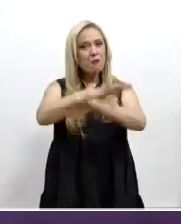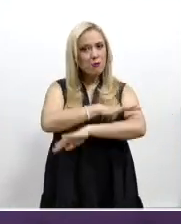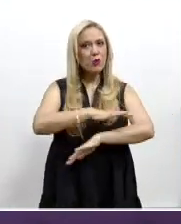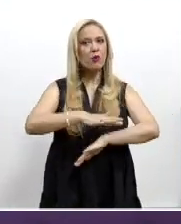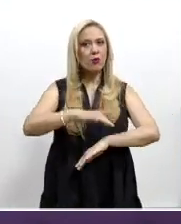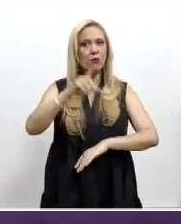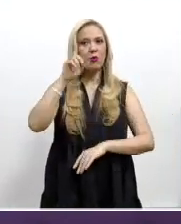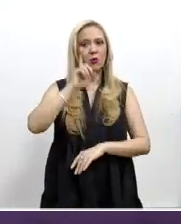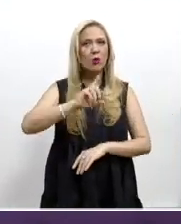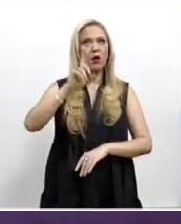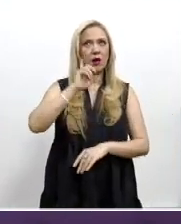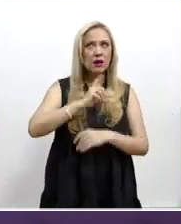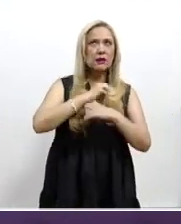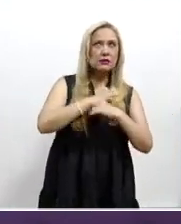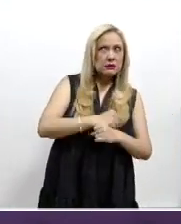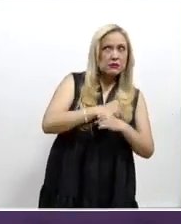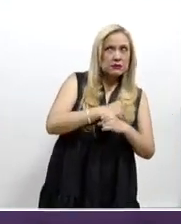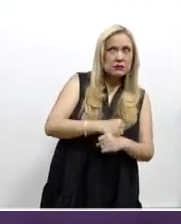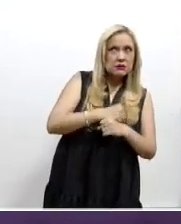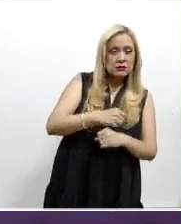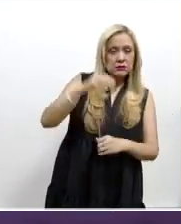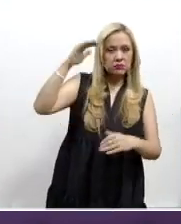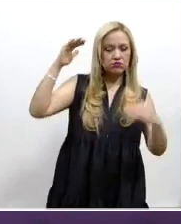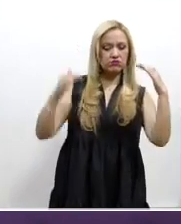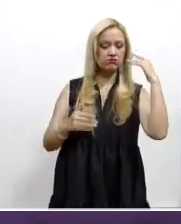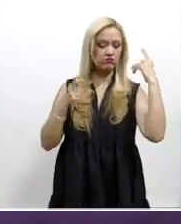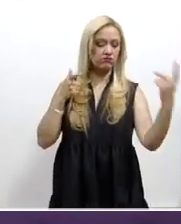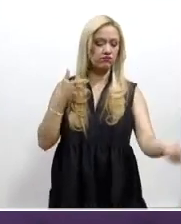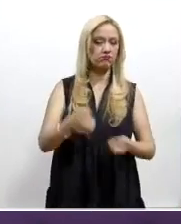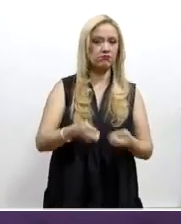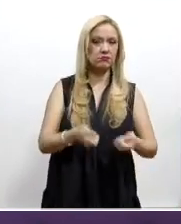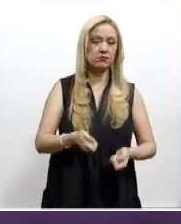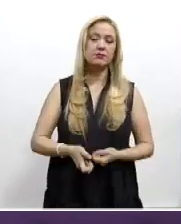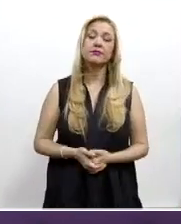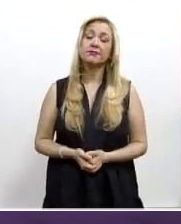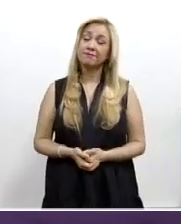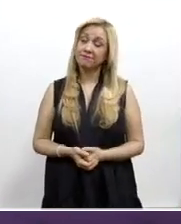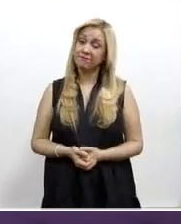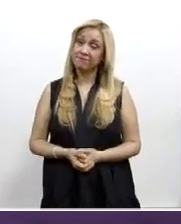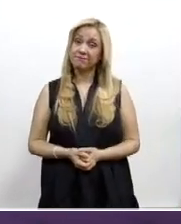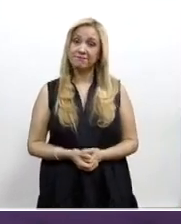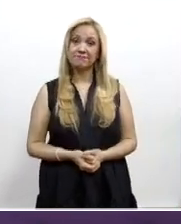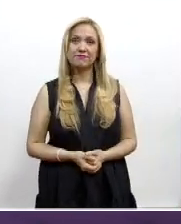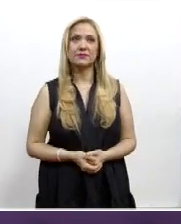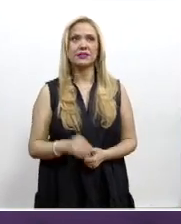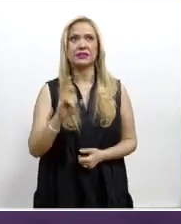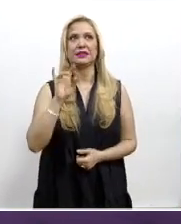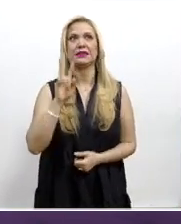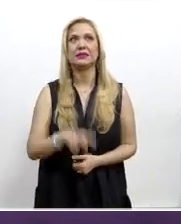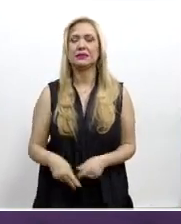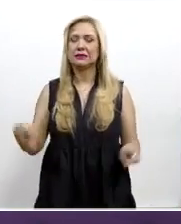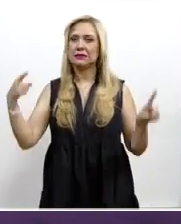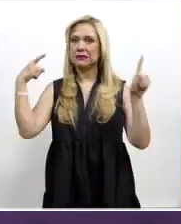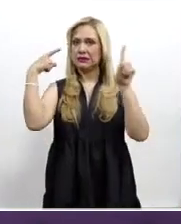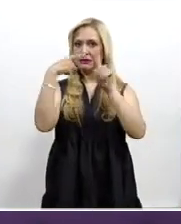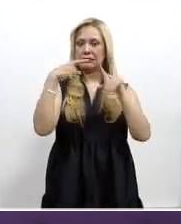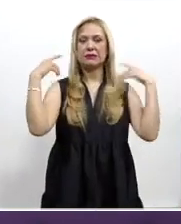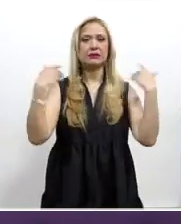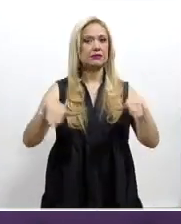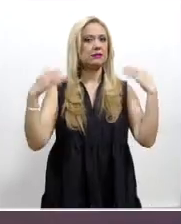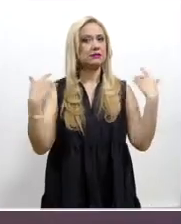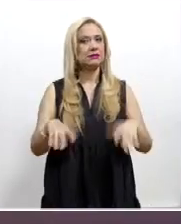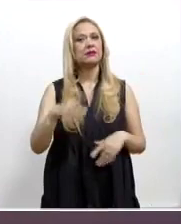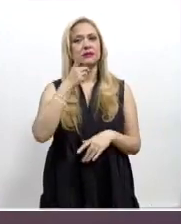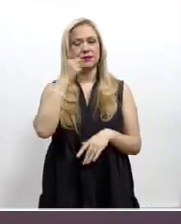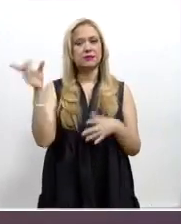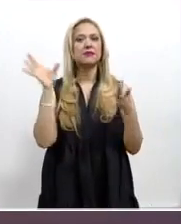violencia para mantener el dominio y control de las mujeres. Esa sería la clave. Gracias. Bien, y poner mucho énfasis en eso porque es como lo que